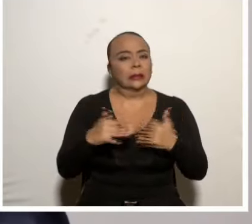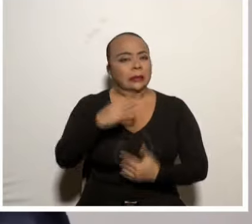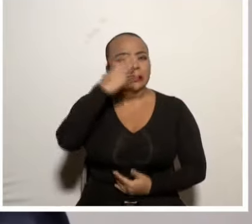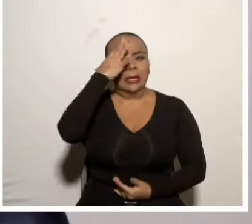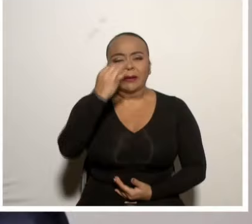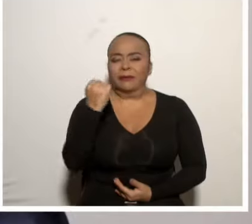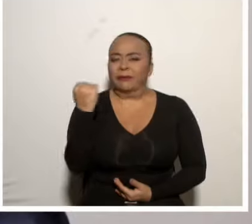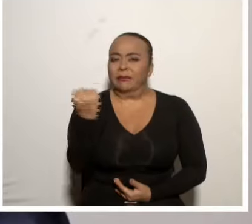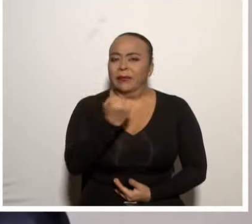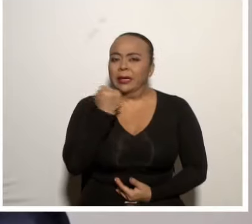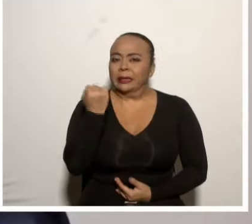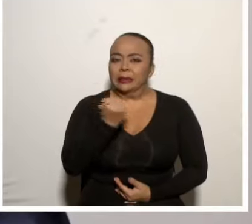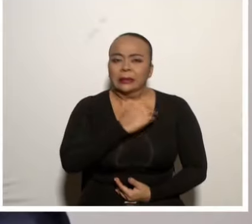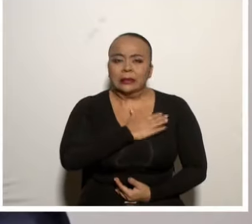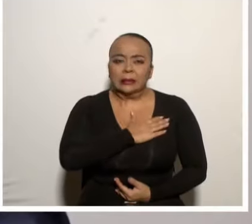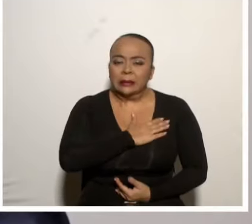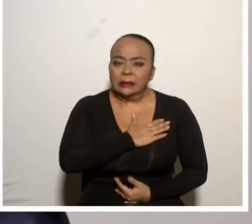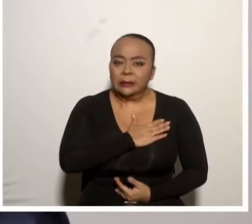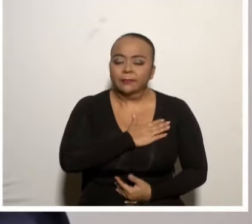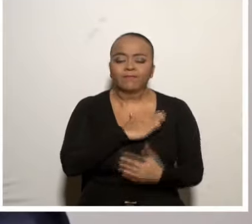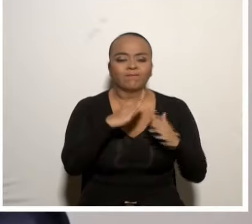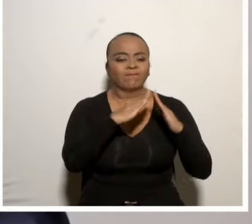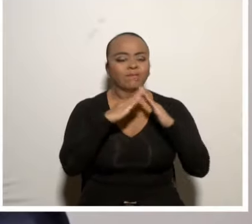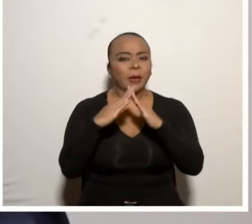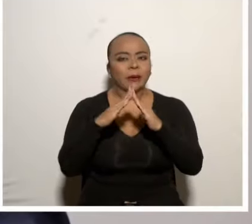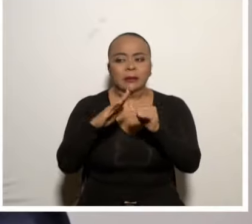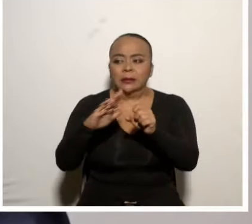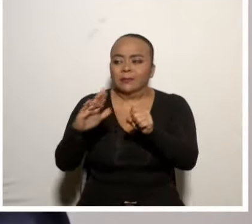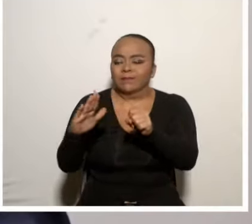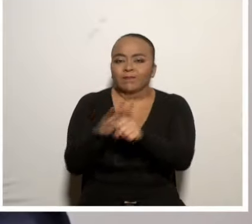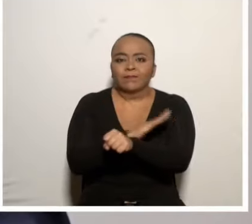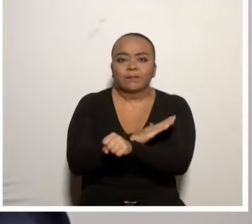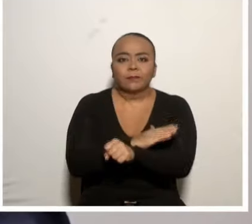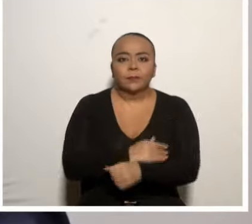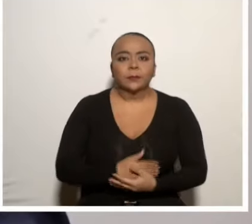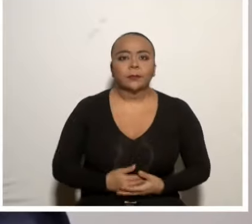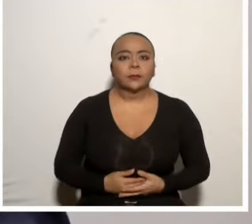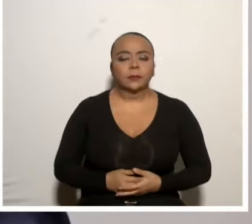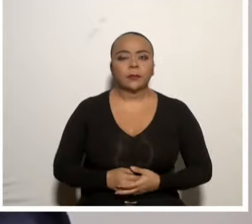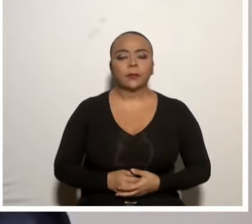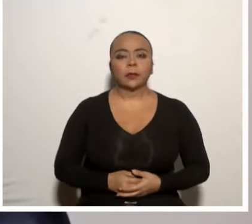increíbles, dolorosos, barrios completos,